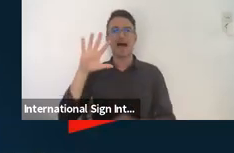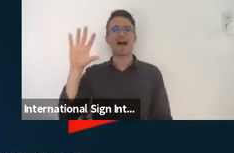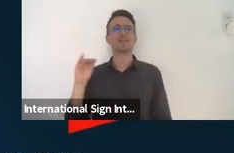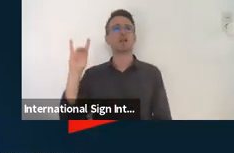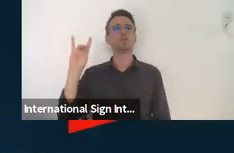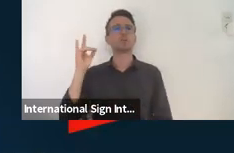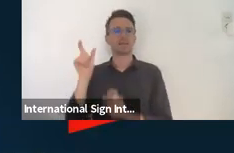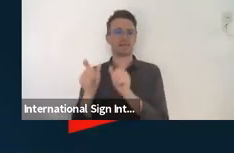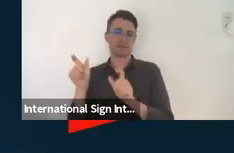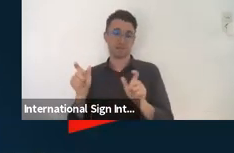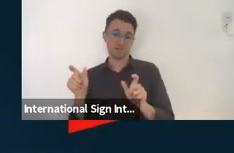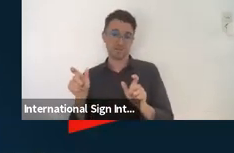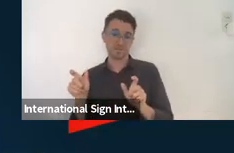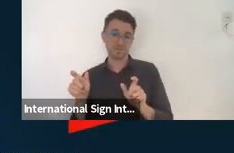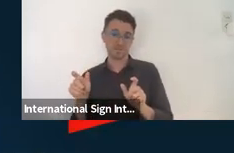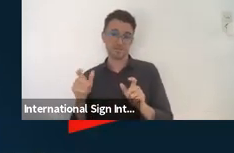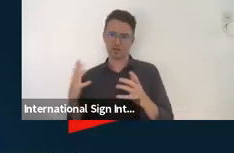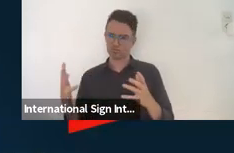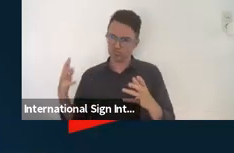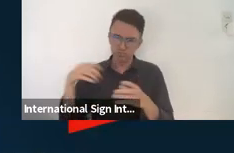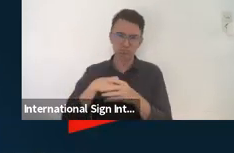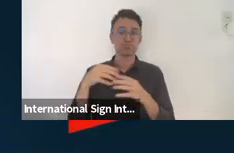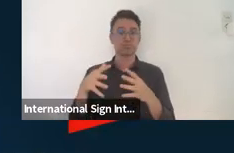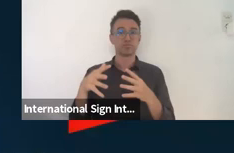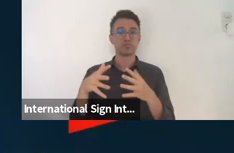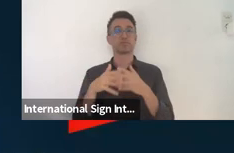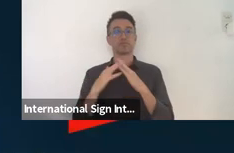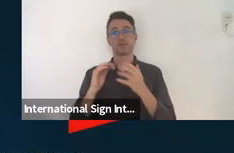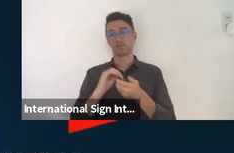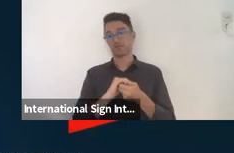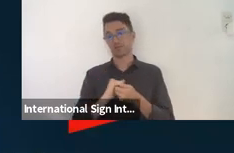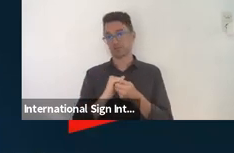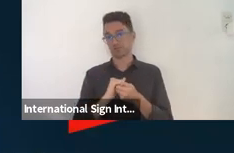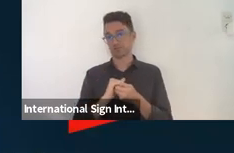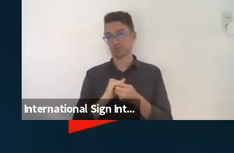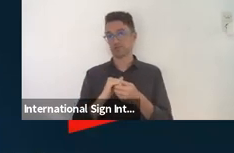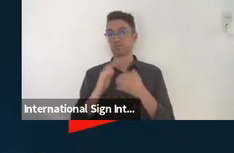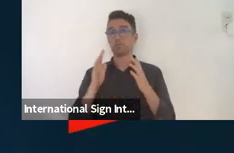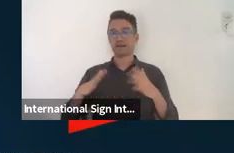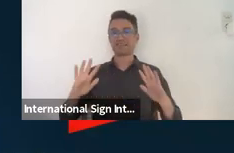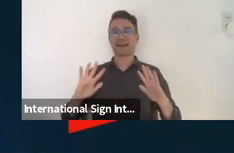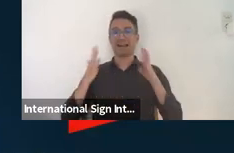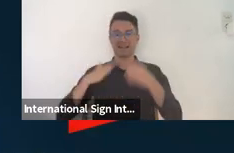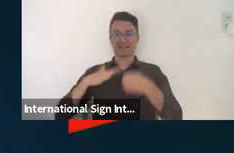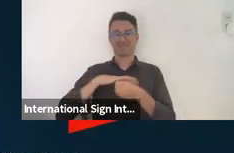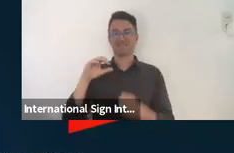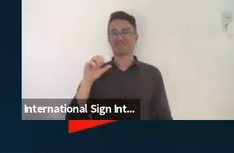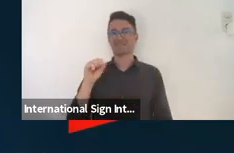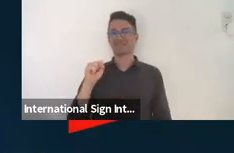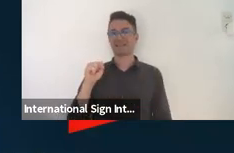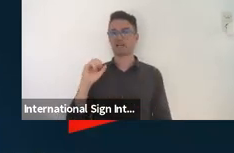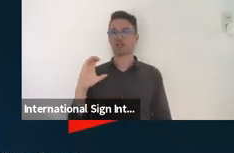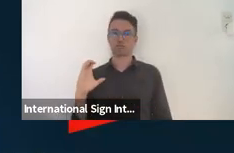nuestro municipio, representando nuestros objetivos, que son defender los derechos económicos, sociales y culturales